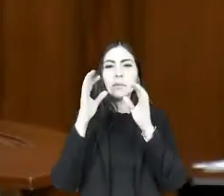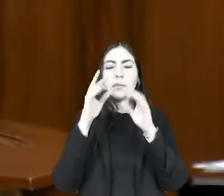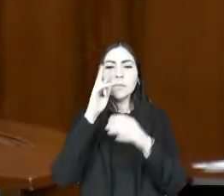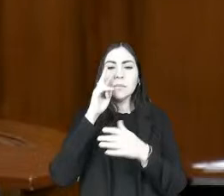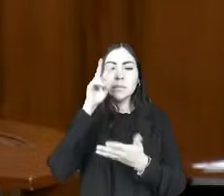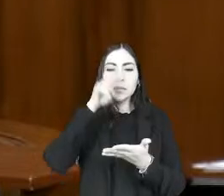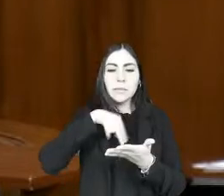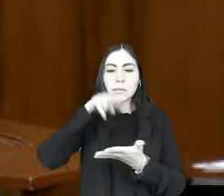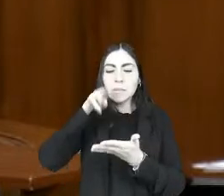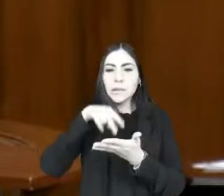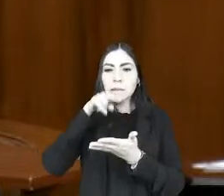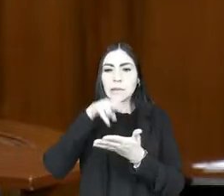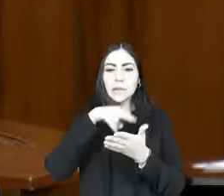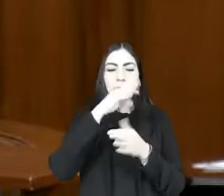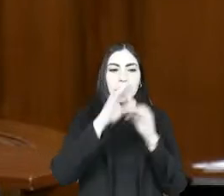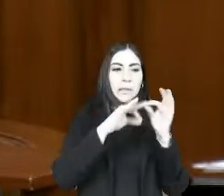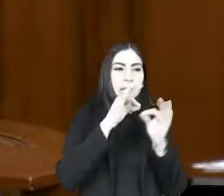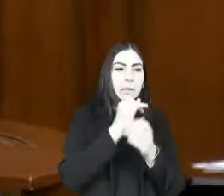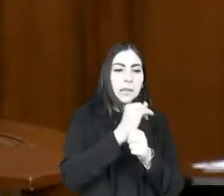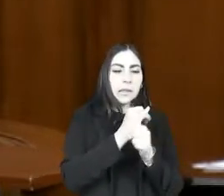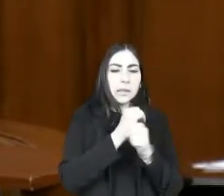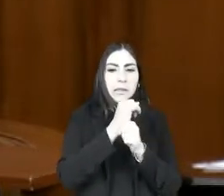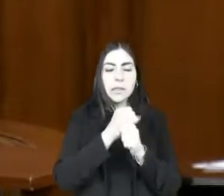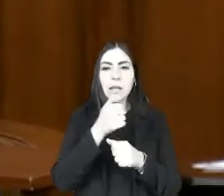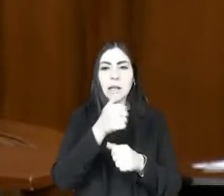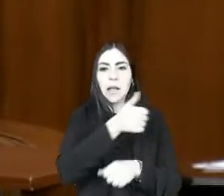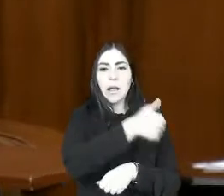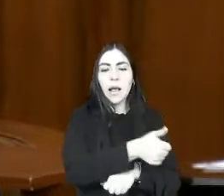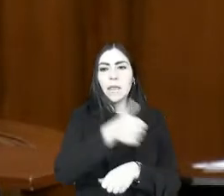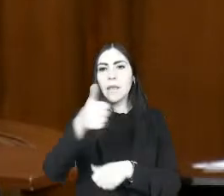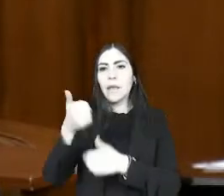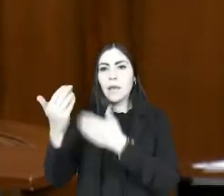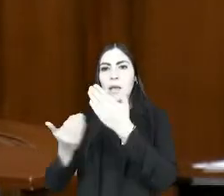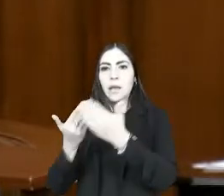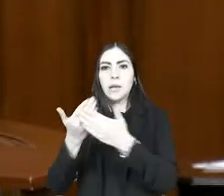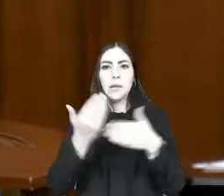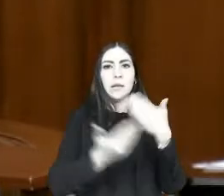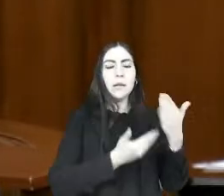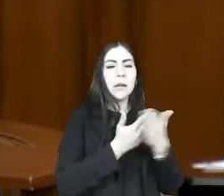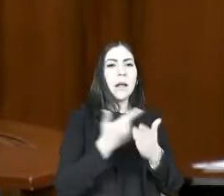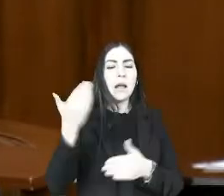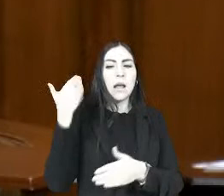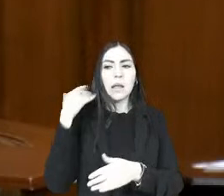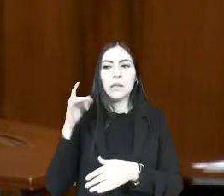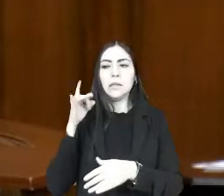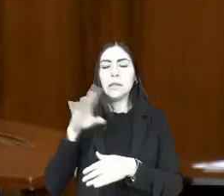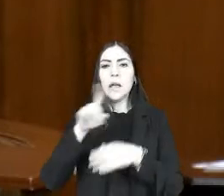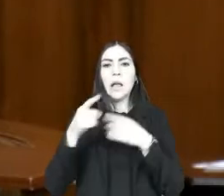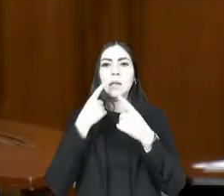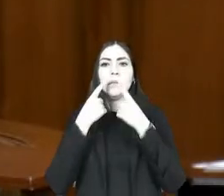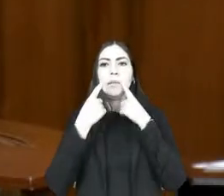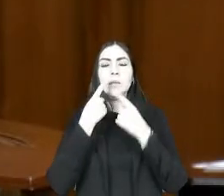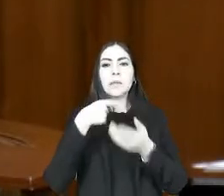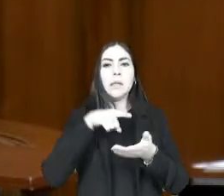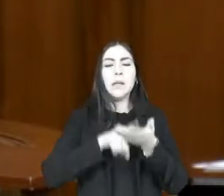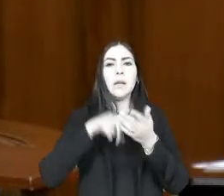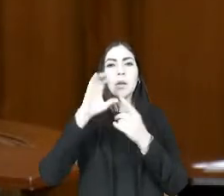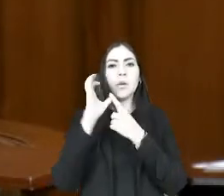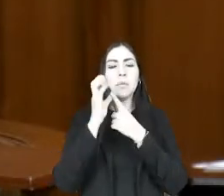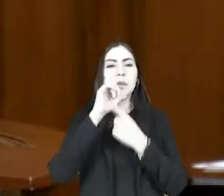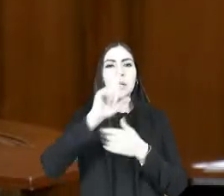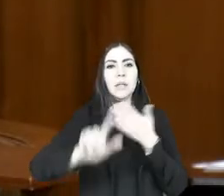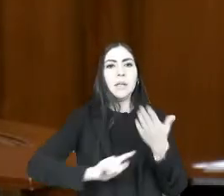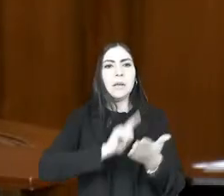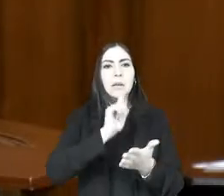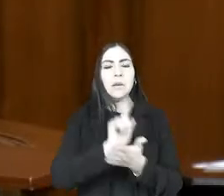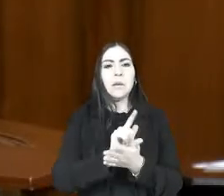ambas iniciativas de decreto y habiéndolo discutido a satisfacción de los integrantes de las comisiones legislativas,